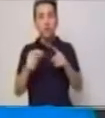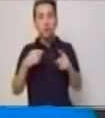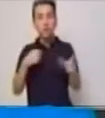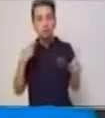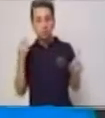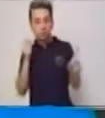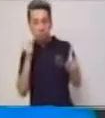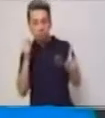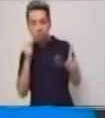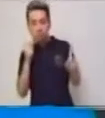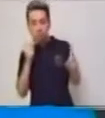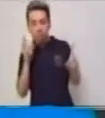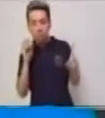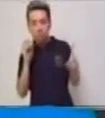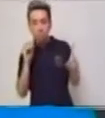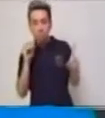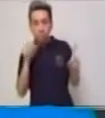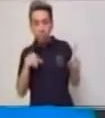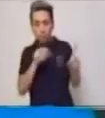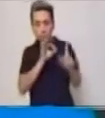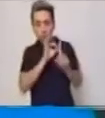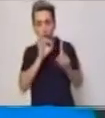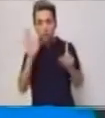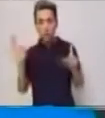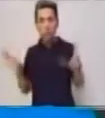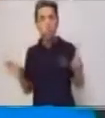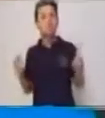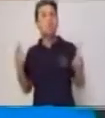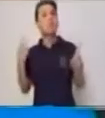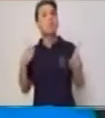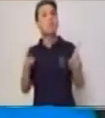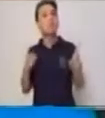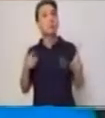hablando. ¿Quién es el sujeto aquí?